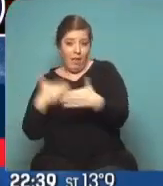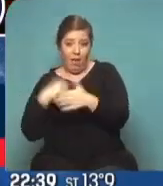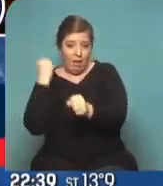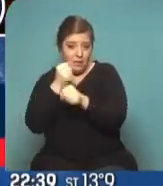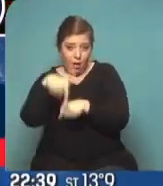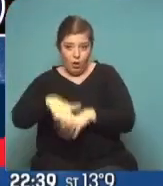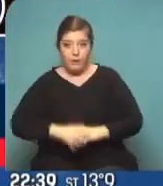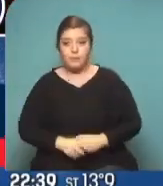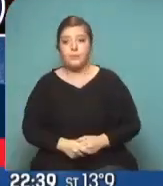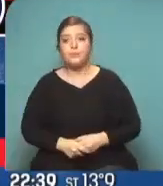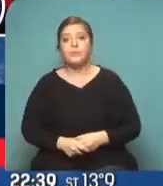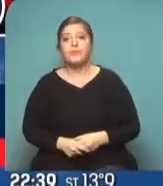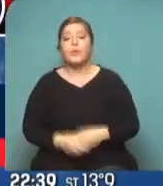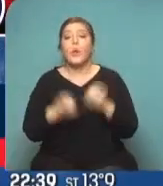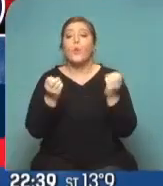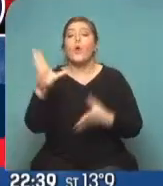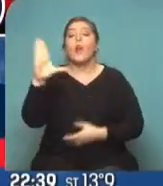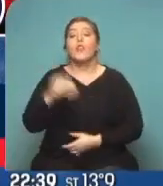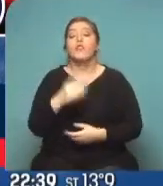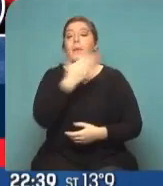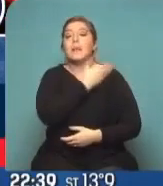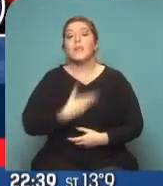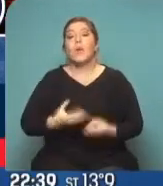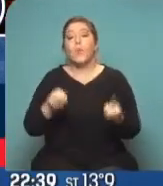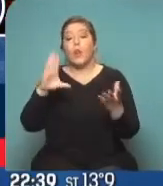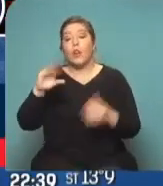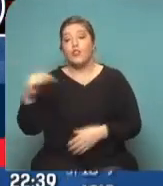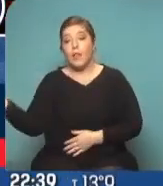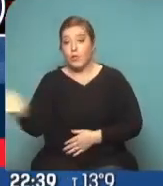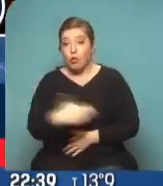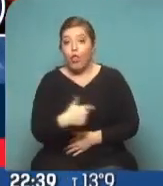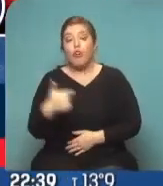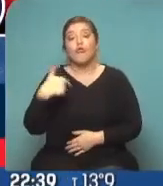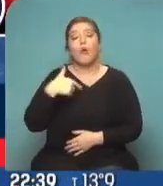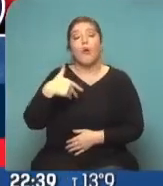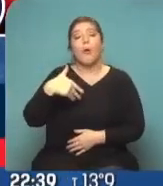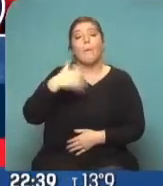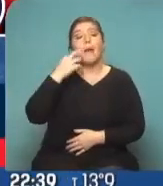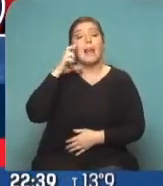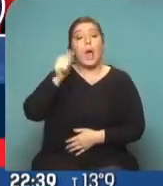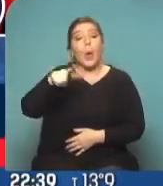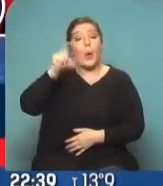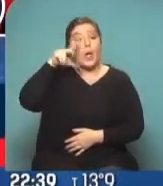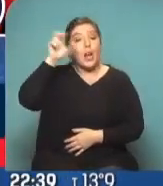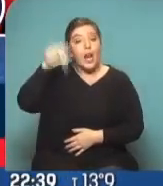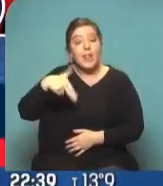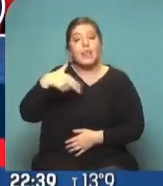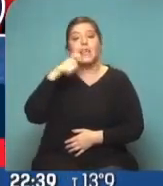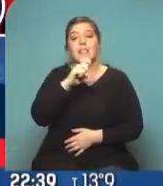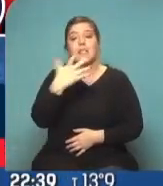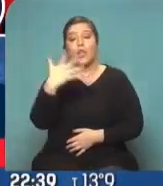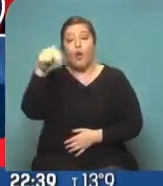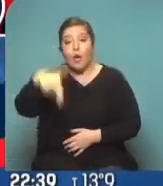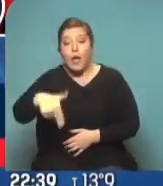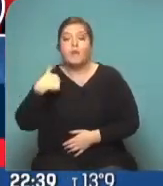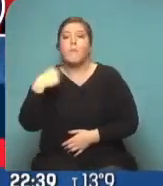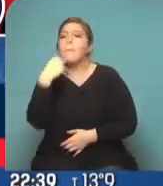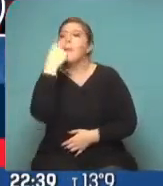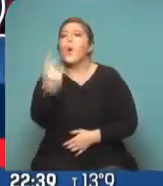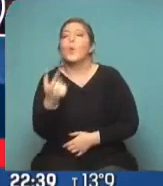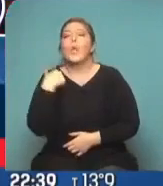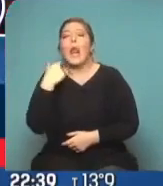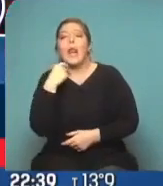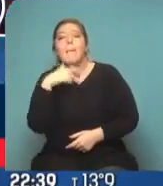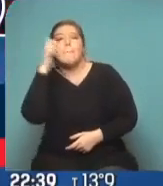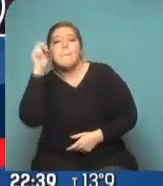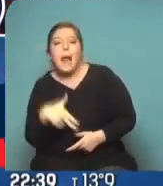Buenas noches, presidente. Buenas noches a todos. María Belén Aramburu, de C5N. Preguntarle cuál va a ser la estrategia de aquí